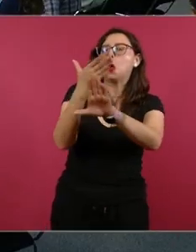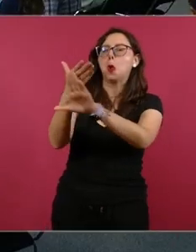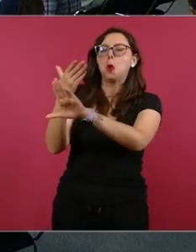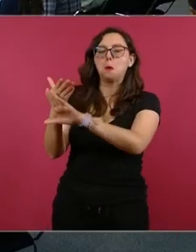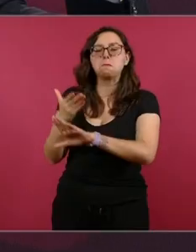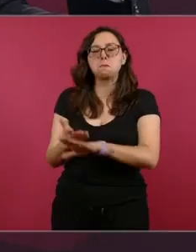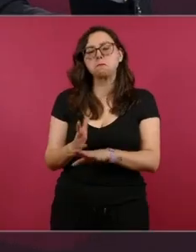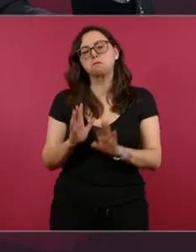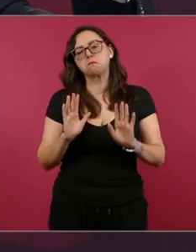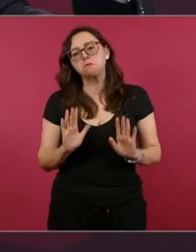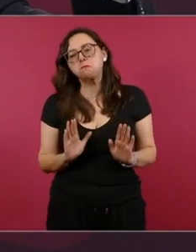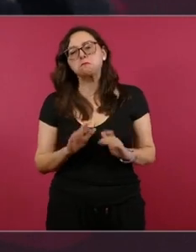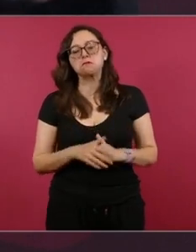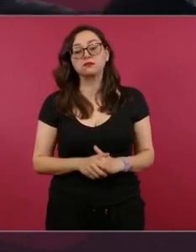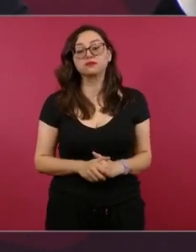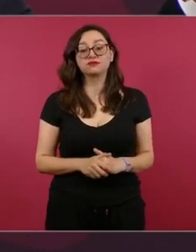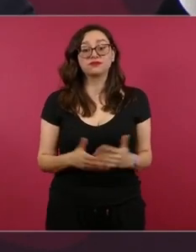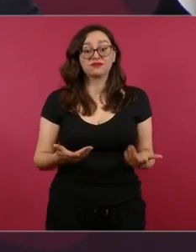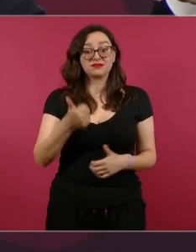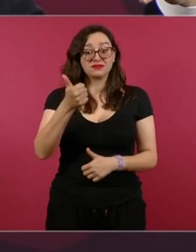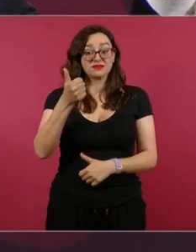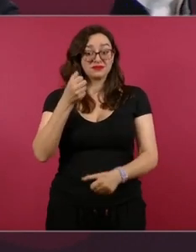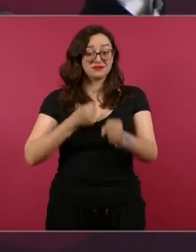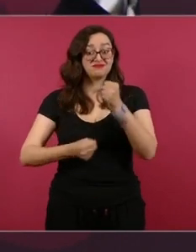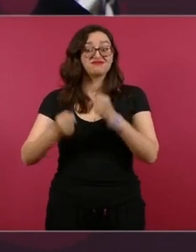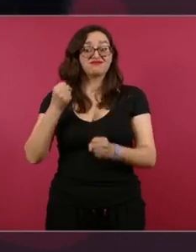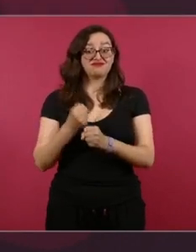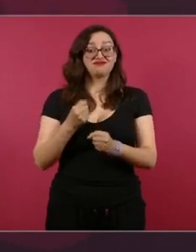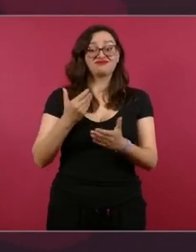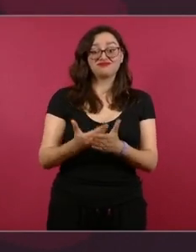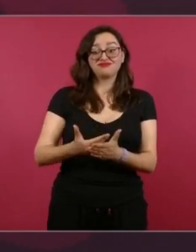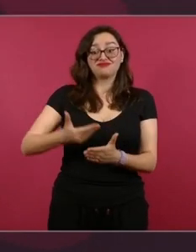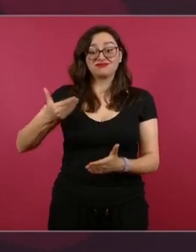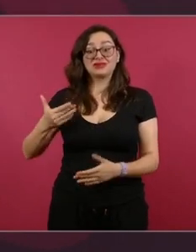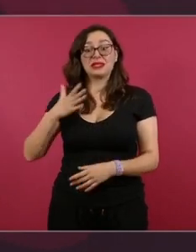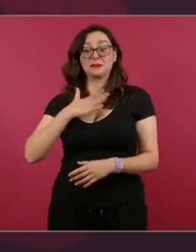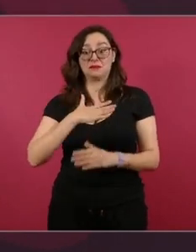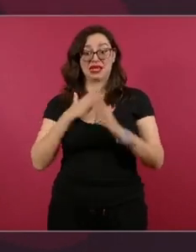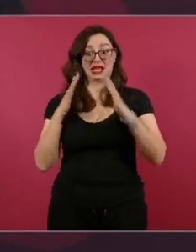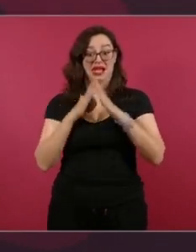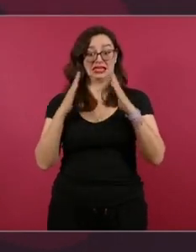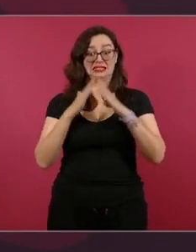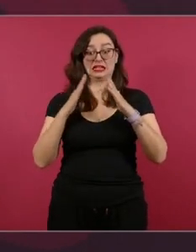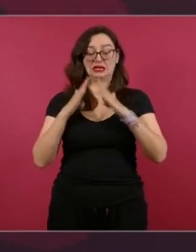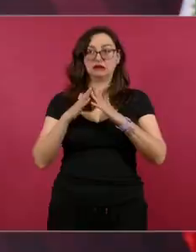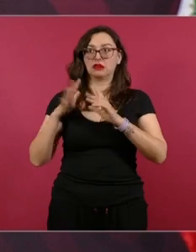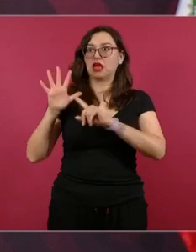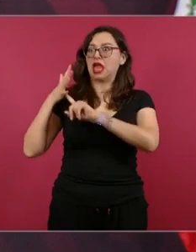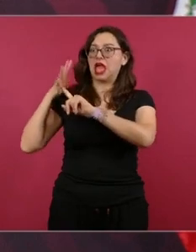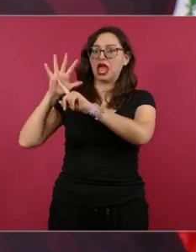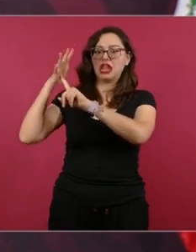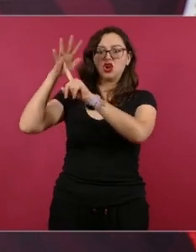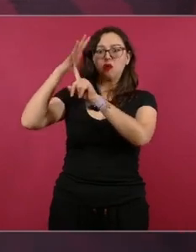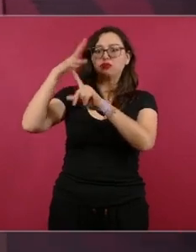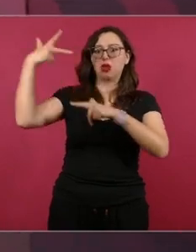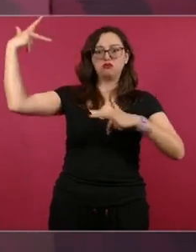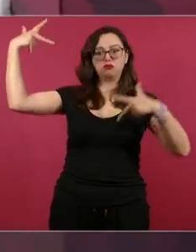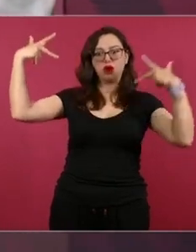volaban helicópteros hace 6 años sobre mi casa en Tlalpan. Salía